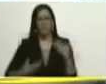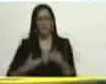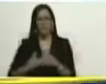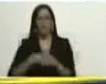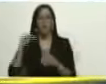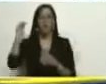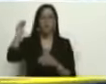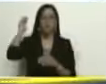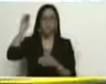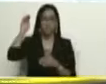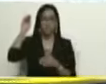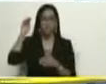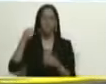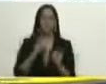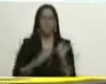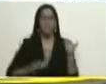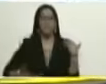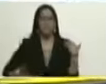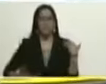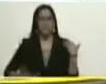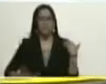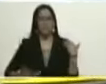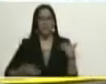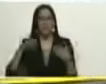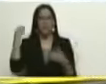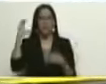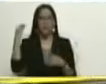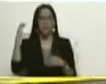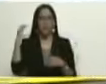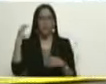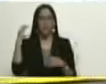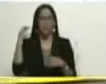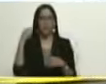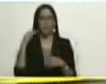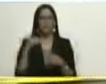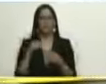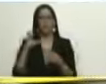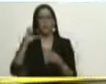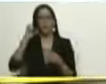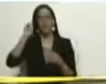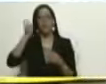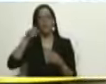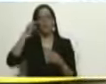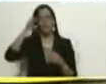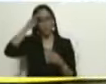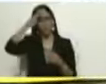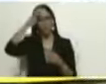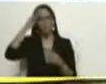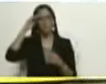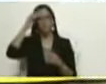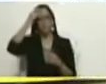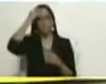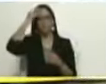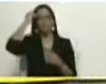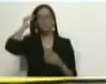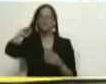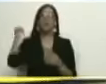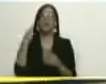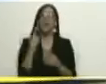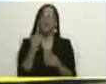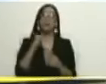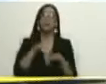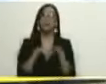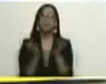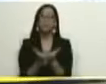futura del presidente de Colombia, Gustavo Petro. Hay un mundo, hay una geopolítica en